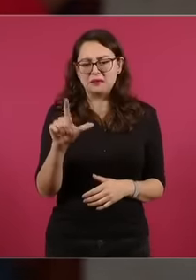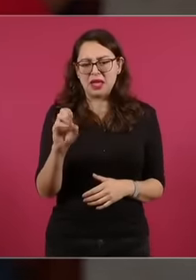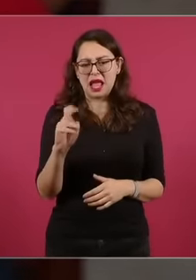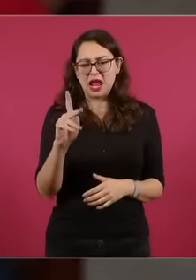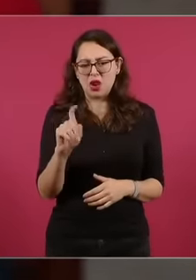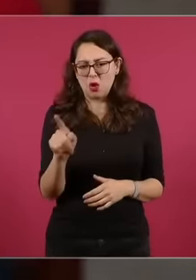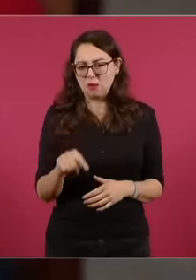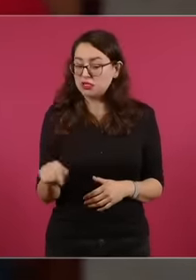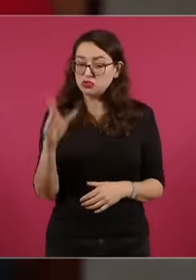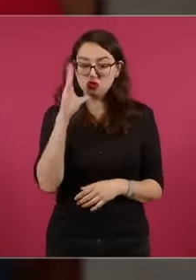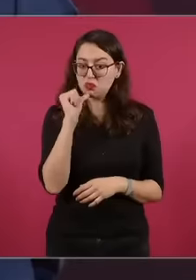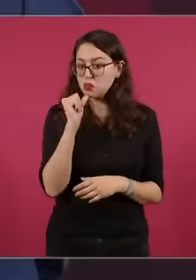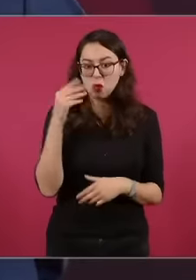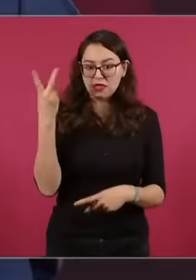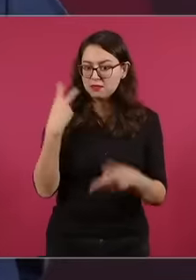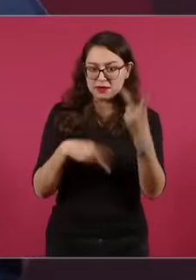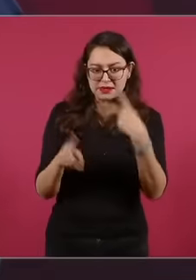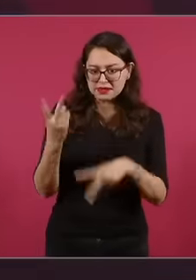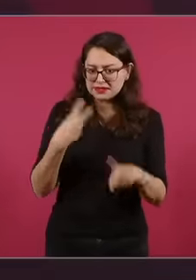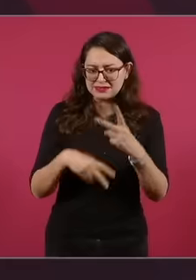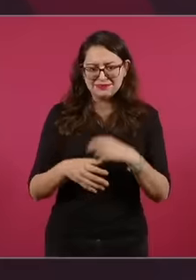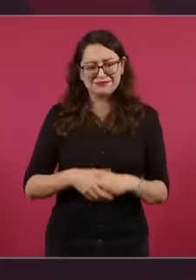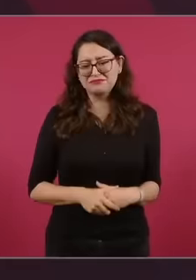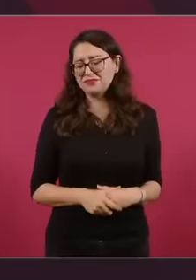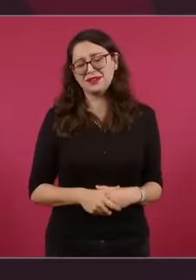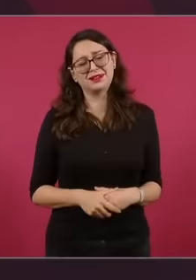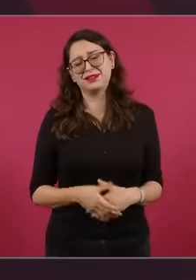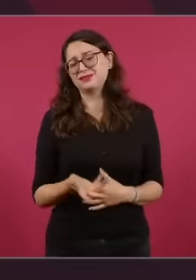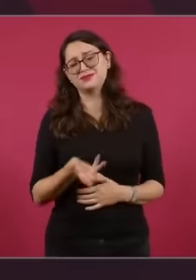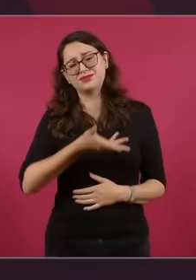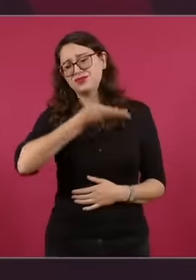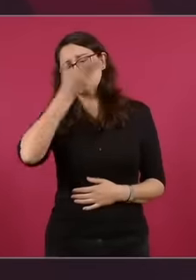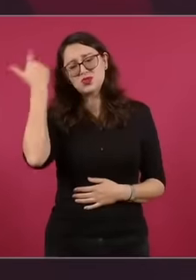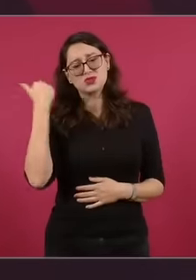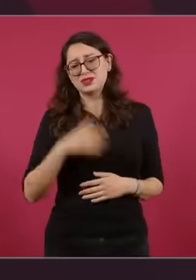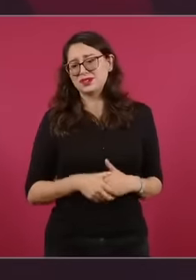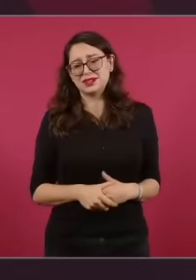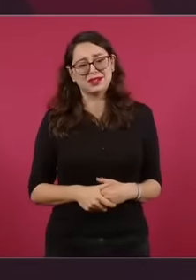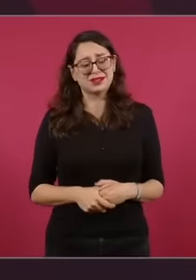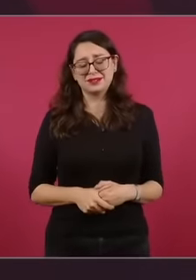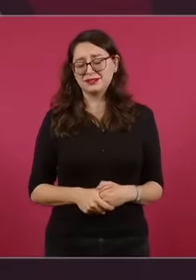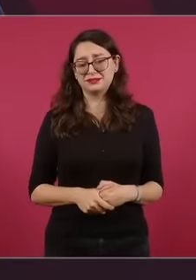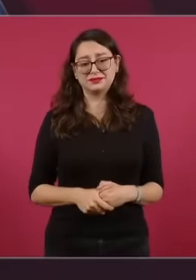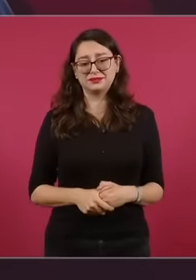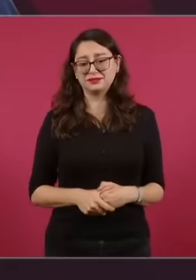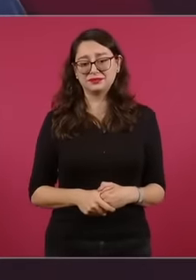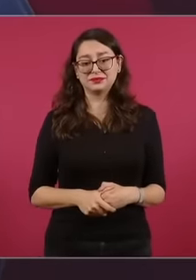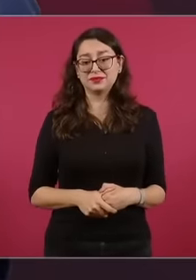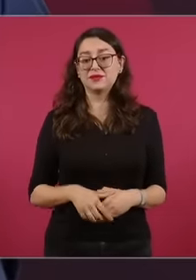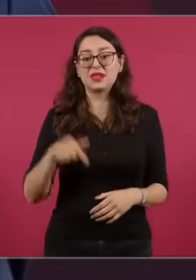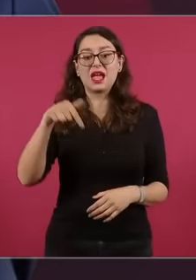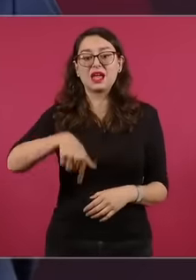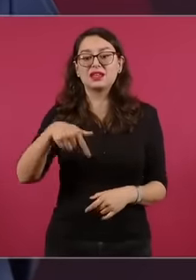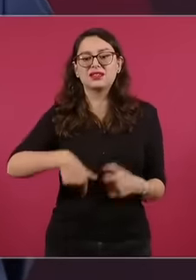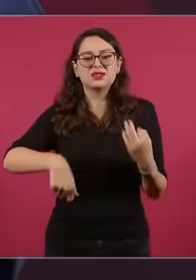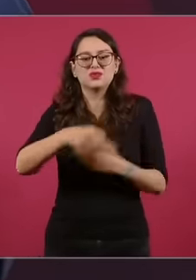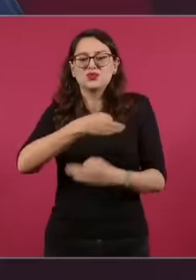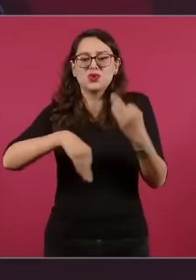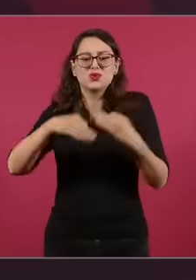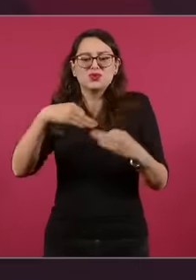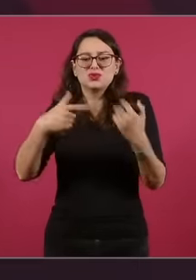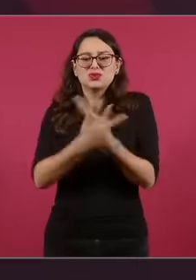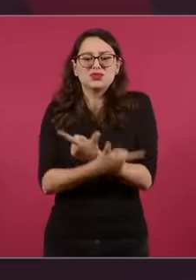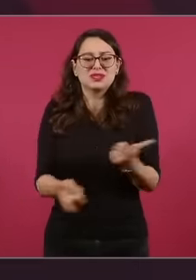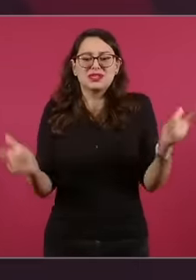de Puebla? No tengo tampoco, pero aquí pues, ¿usted sabe, hay libertades por plenas?